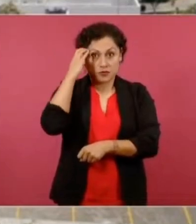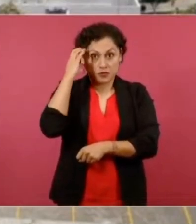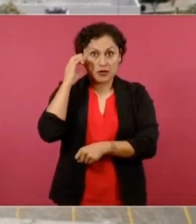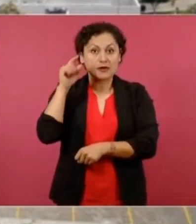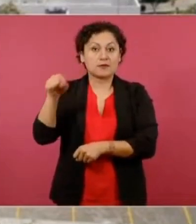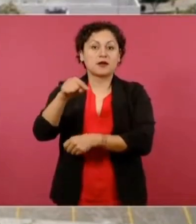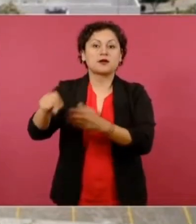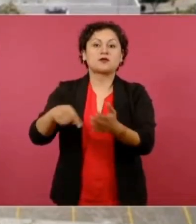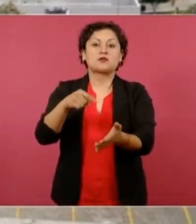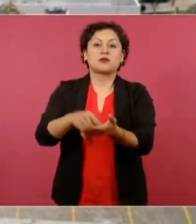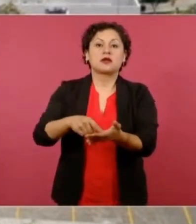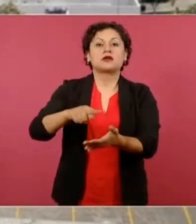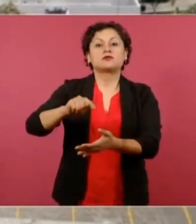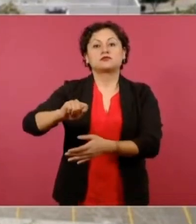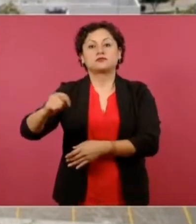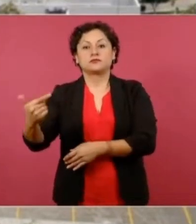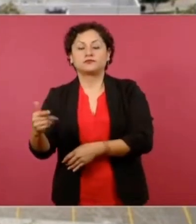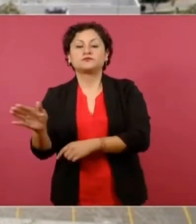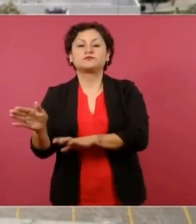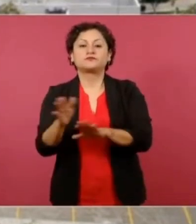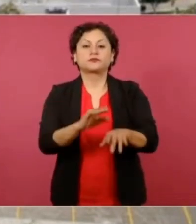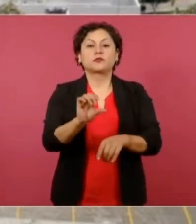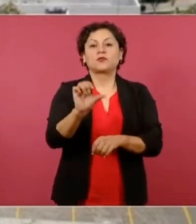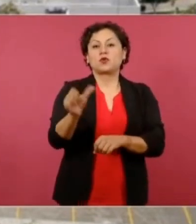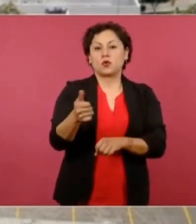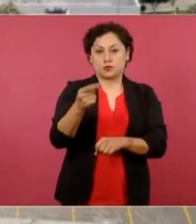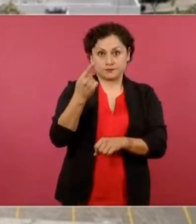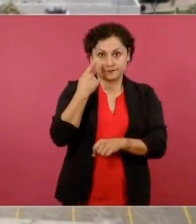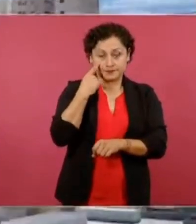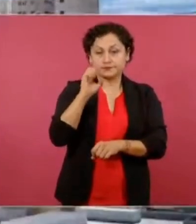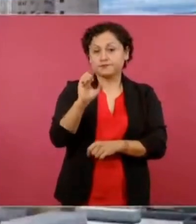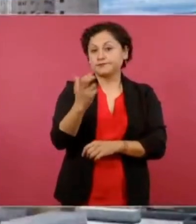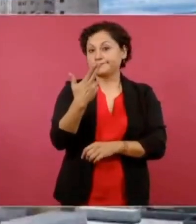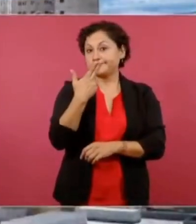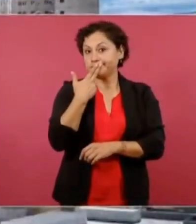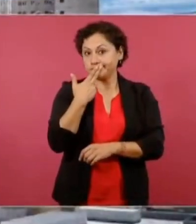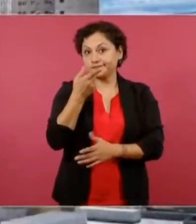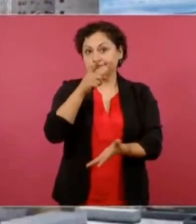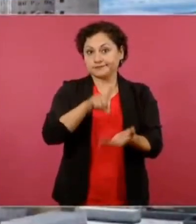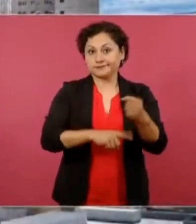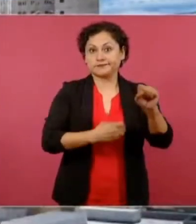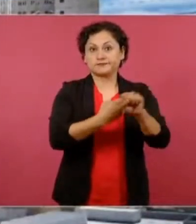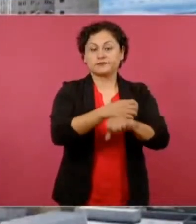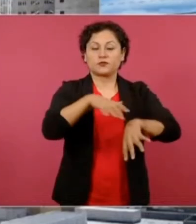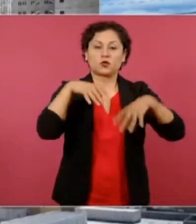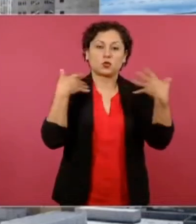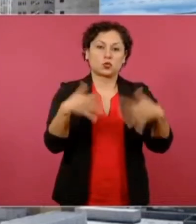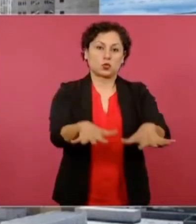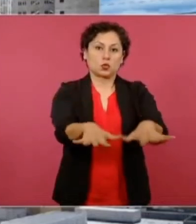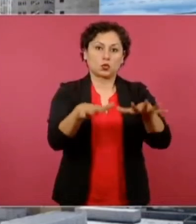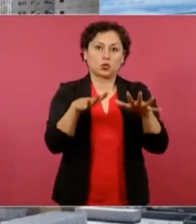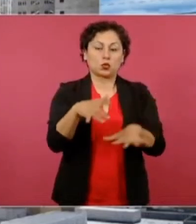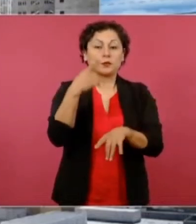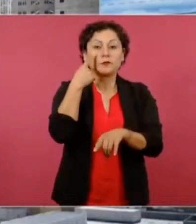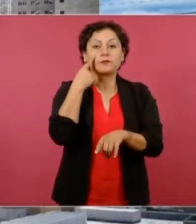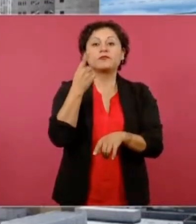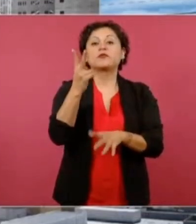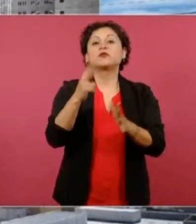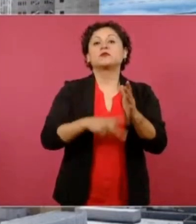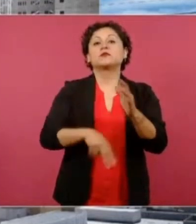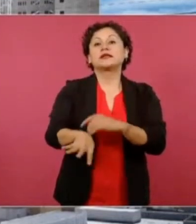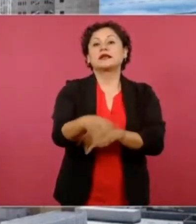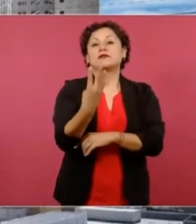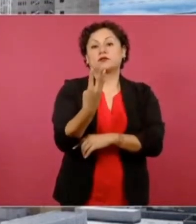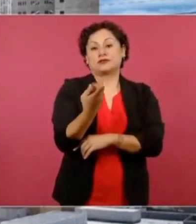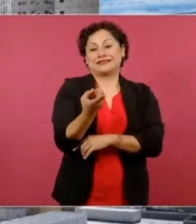Tuxtla Gutiérrez. En el caso de Chihuahua hay un caso verdaderamente emblemático. En diciembre del 2014 se coloca